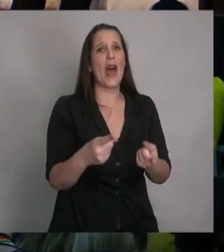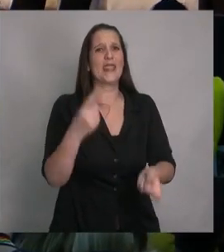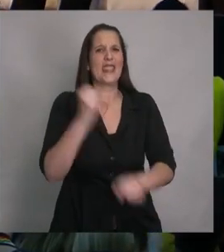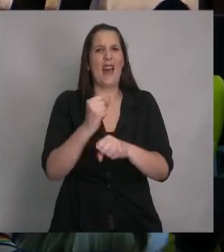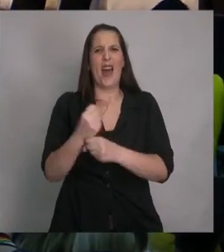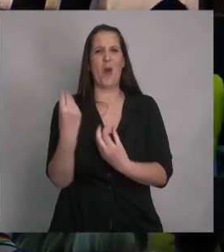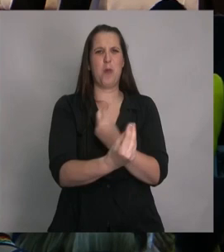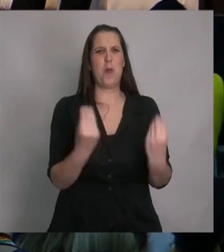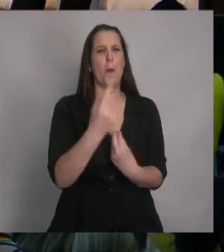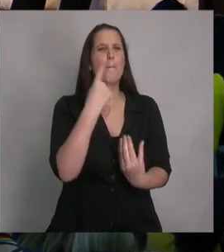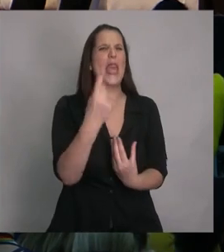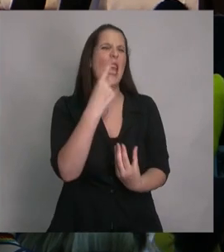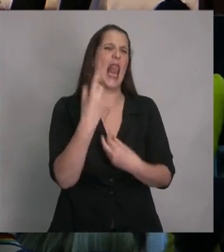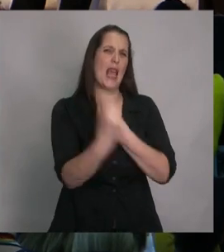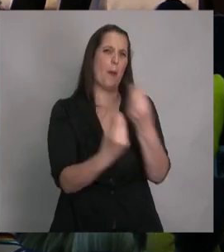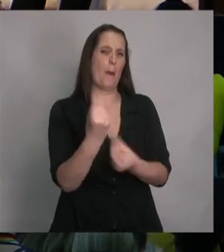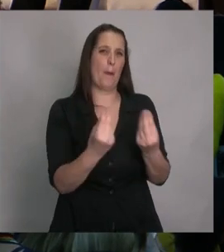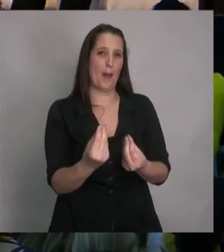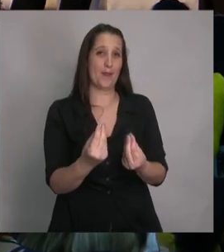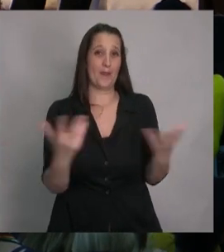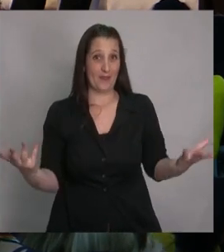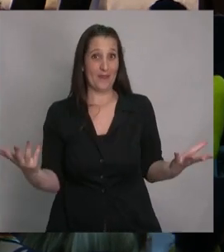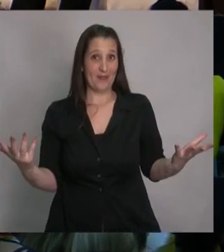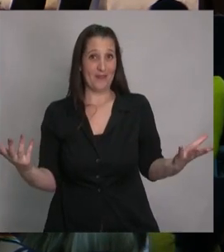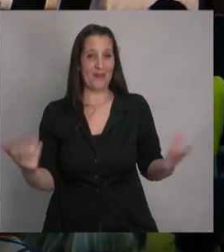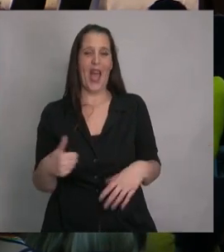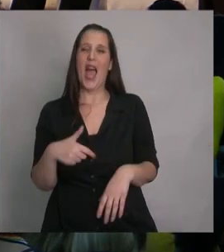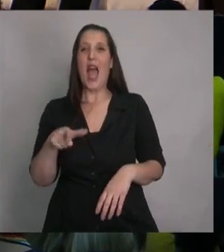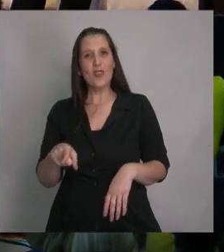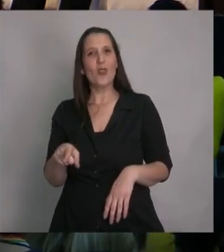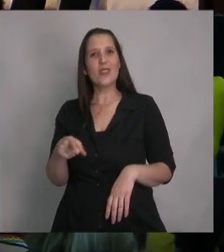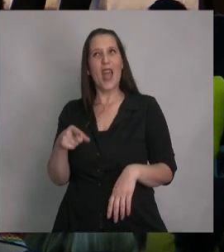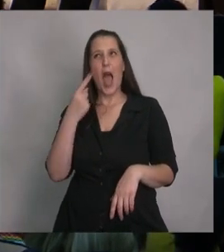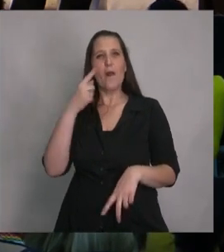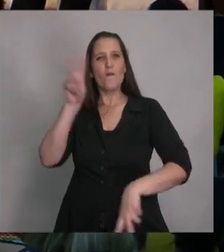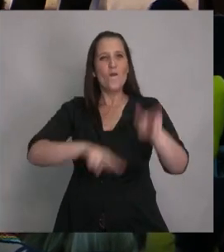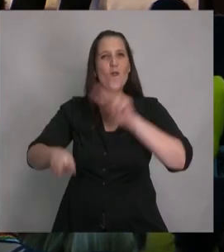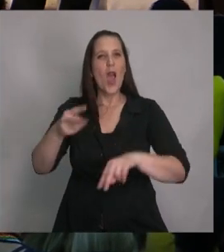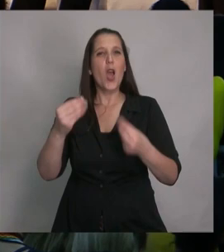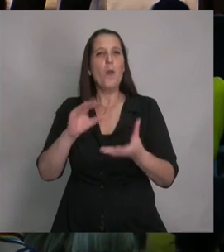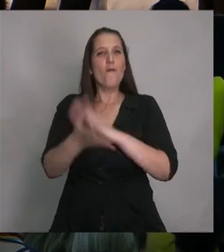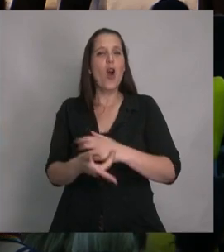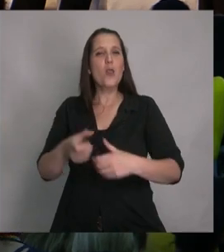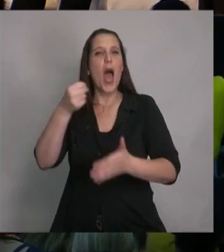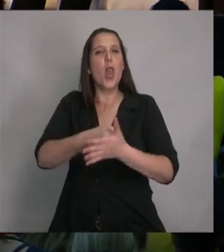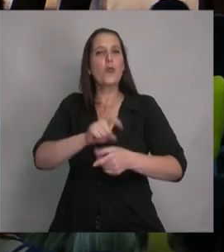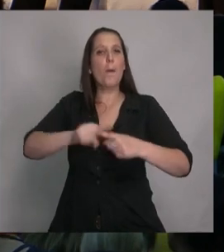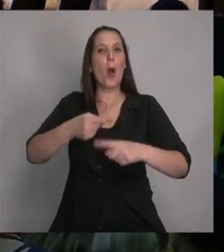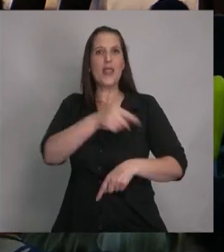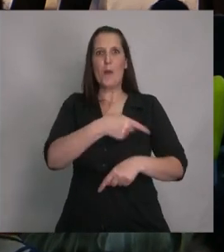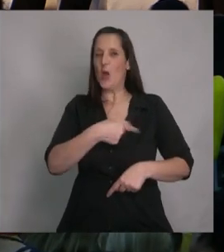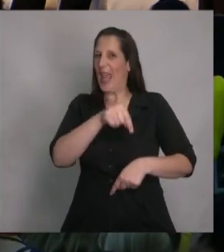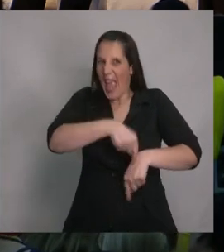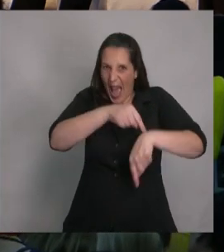extractivista vive de la renta y por tanto sus luchas políticas son altamente violentas y